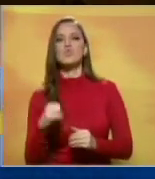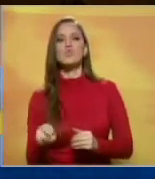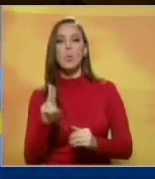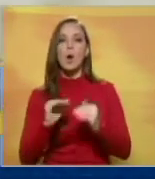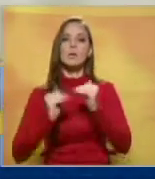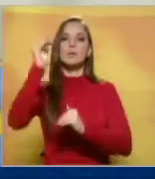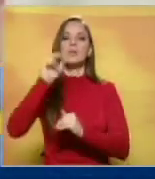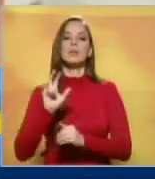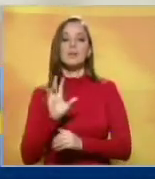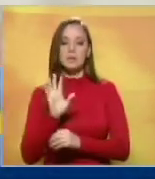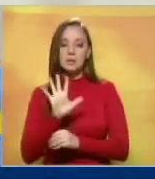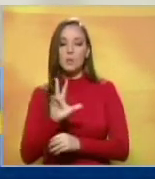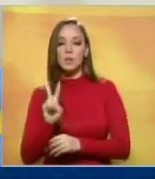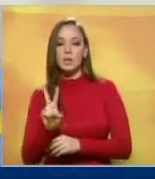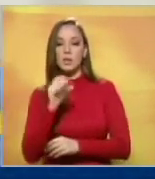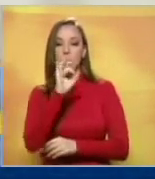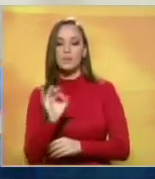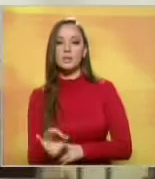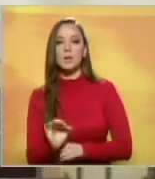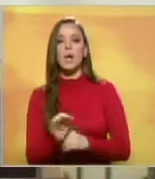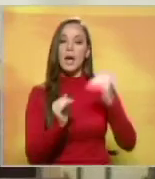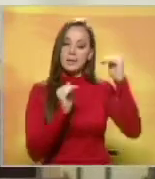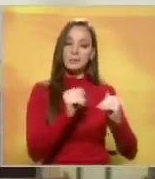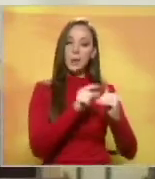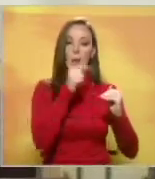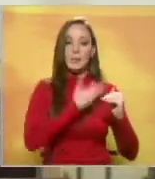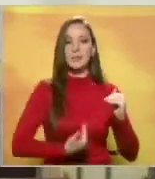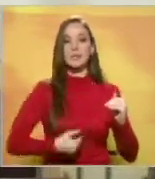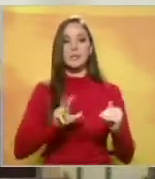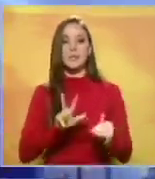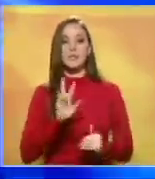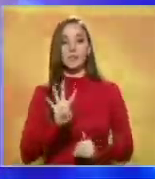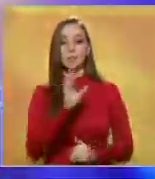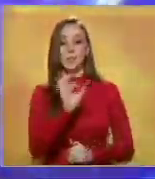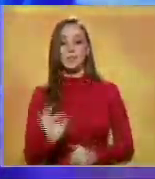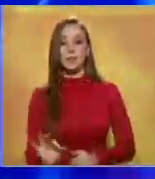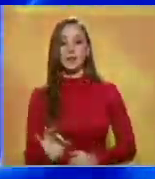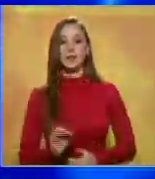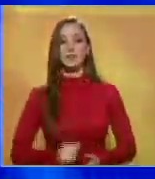de los votos frente a santos con el 34 por ciento